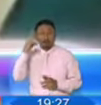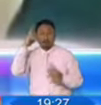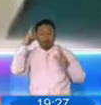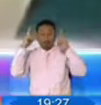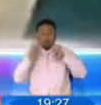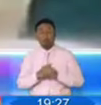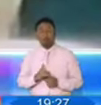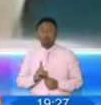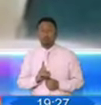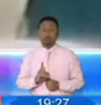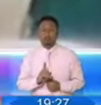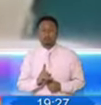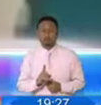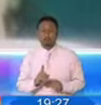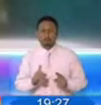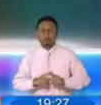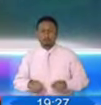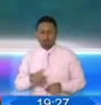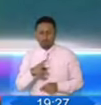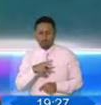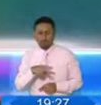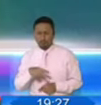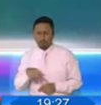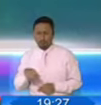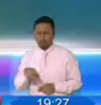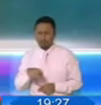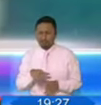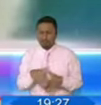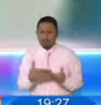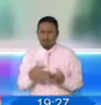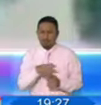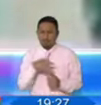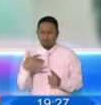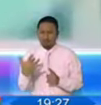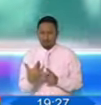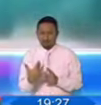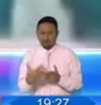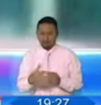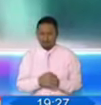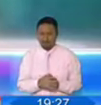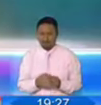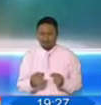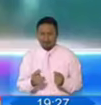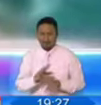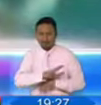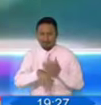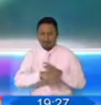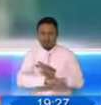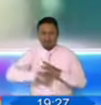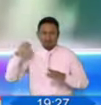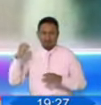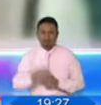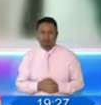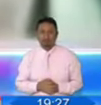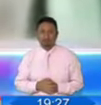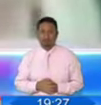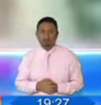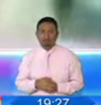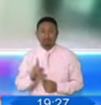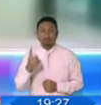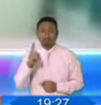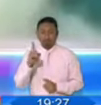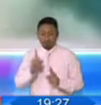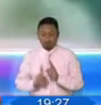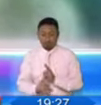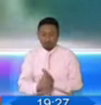de cabello, pero solo buscaban analizar la situación para actuar en contra de todos. El primero pues el cliente, ya cuando vino el